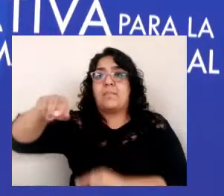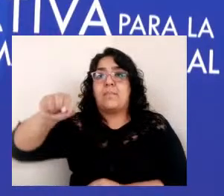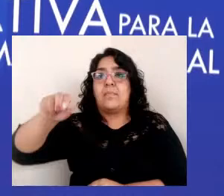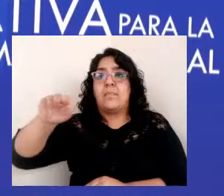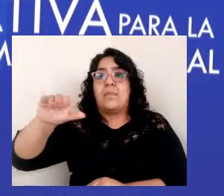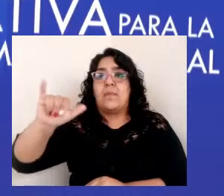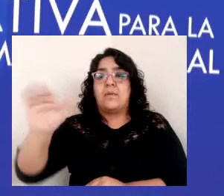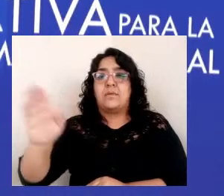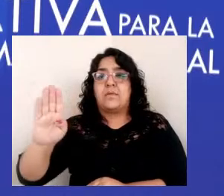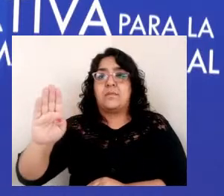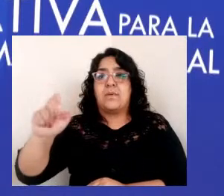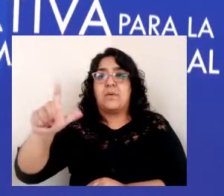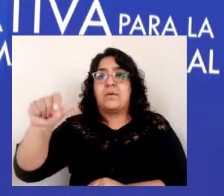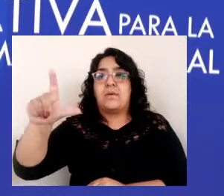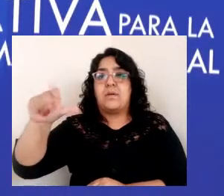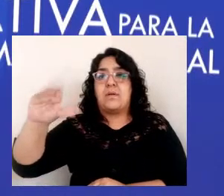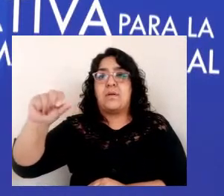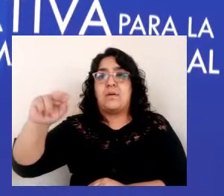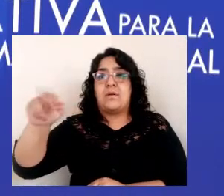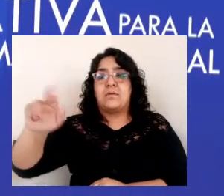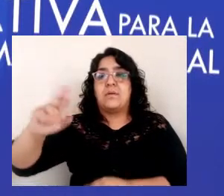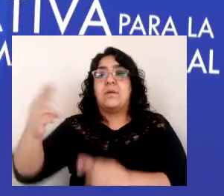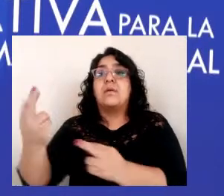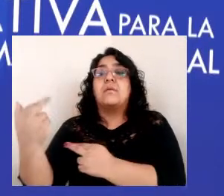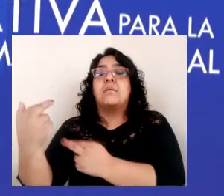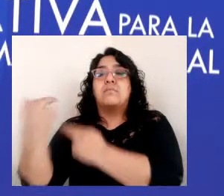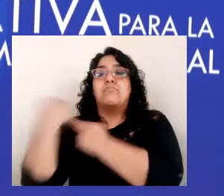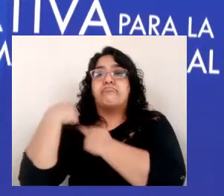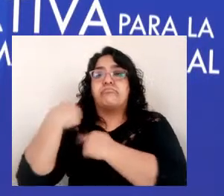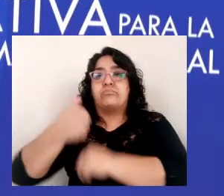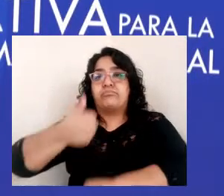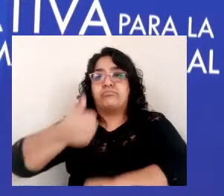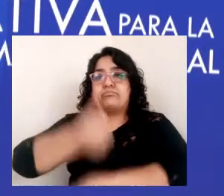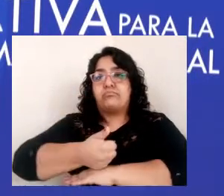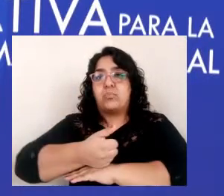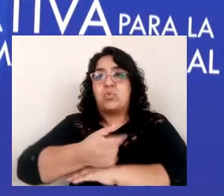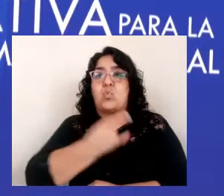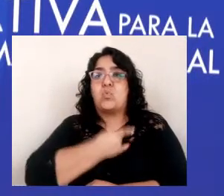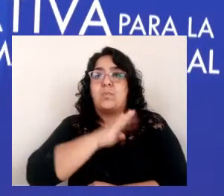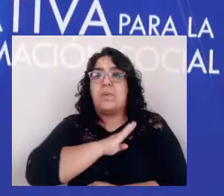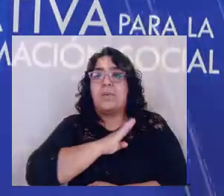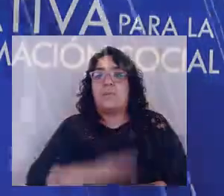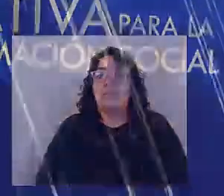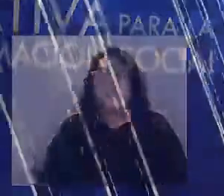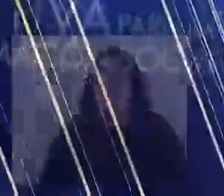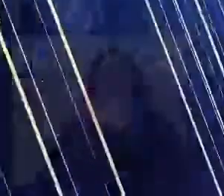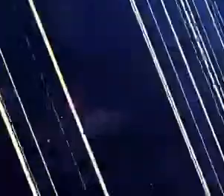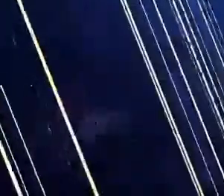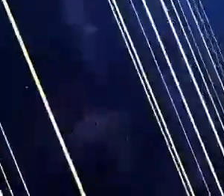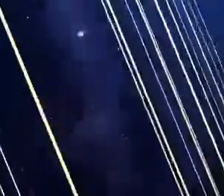Benavides, rectora encargada de la Universidad Mariana.